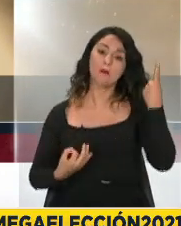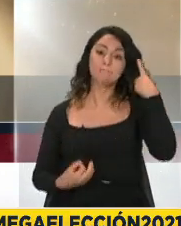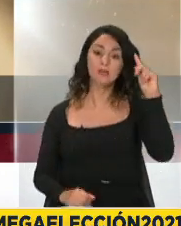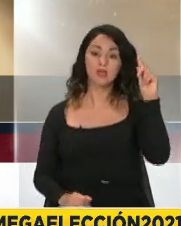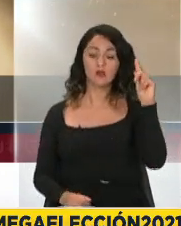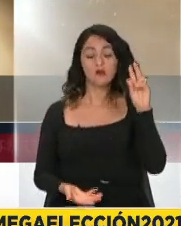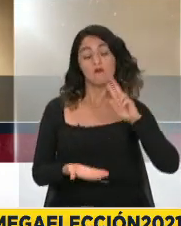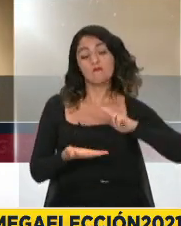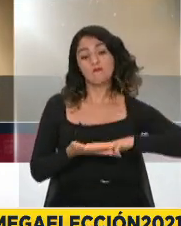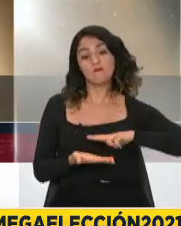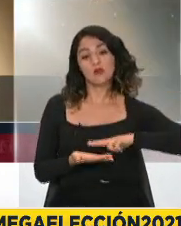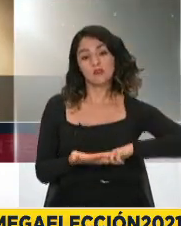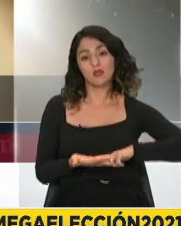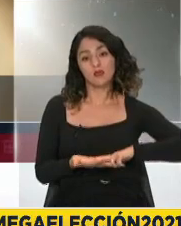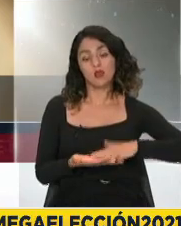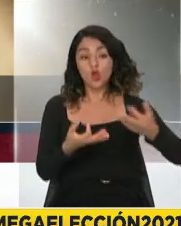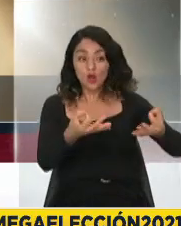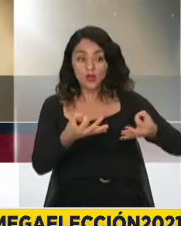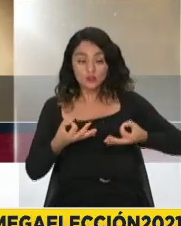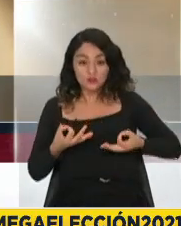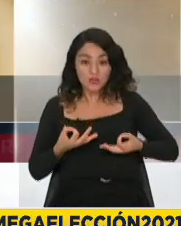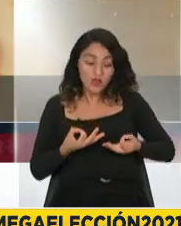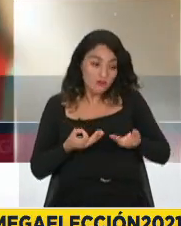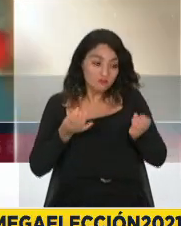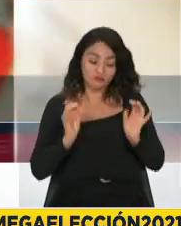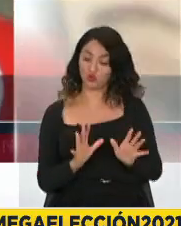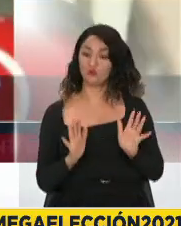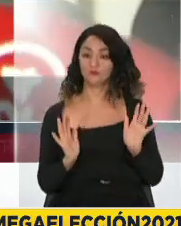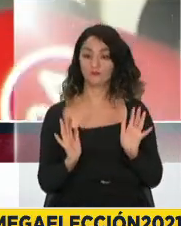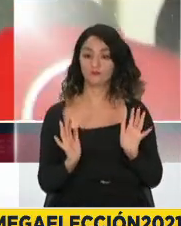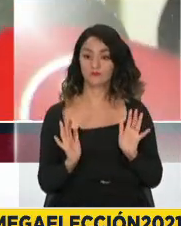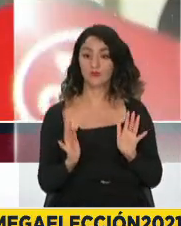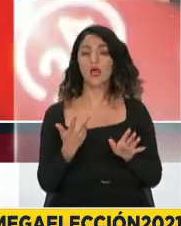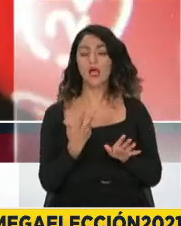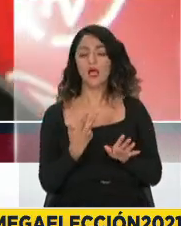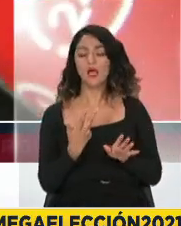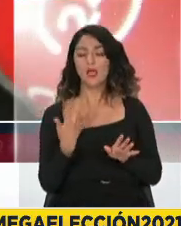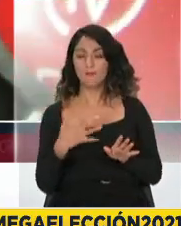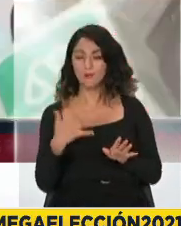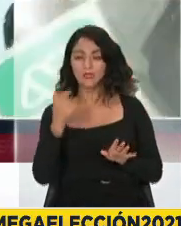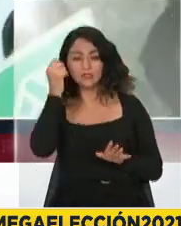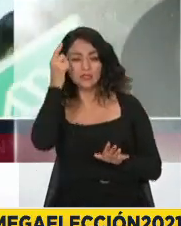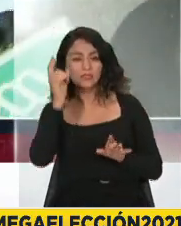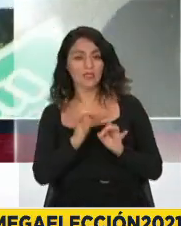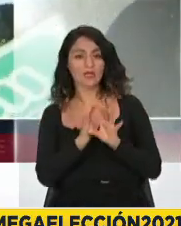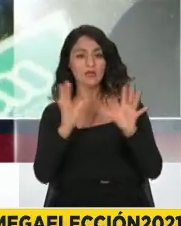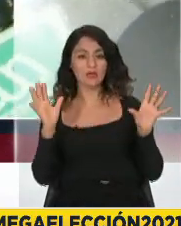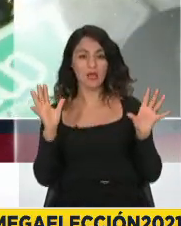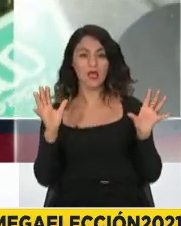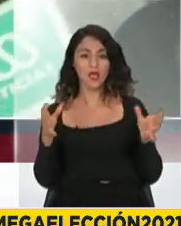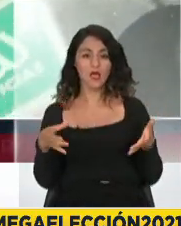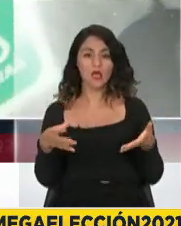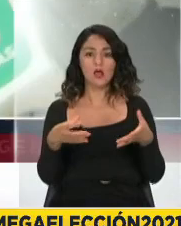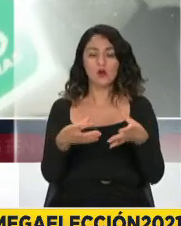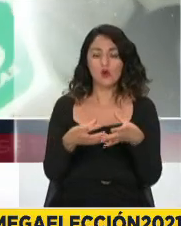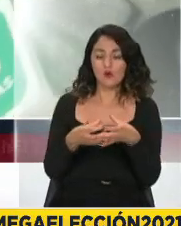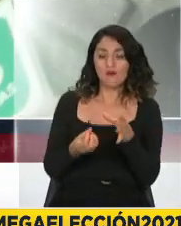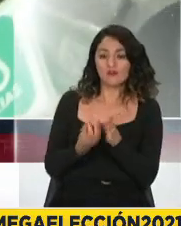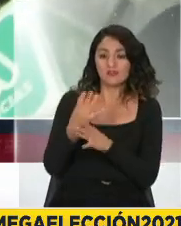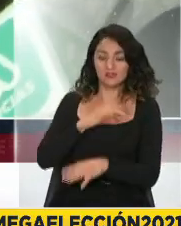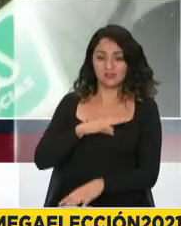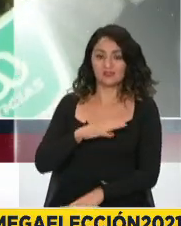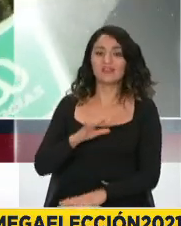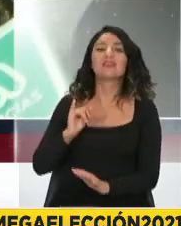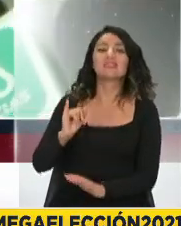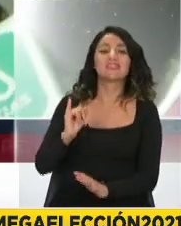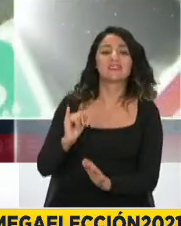que si bien los resultados son los que son, hay que tener claro que estamos ante un nuevo Chile. Entonces, Joaquín Lavín, quien va a saludar a la